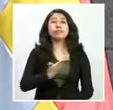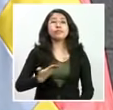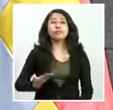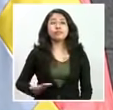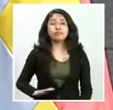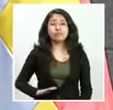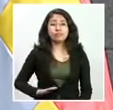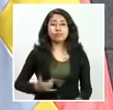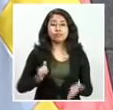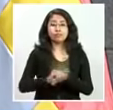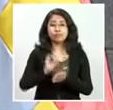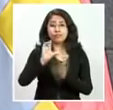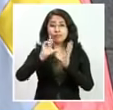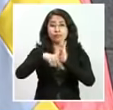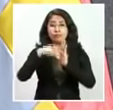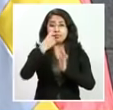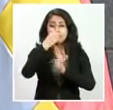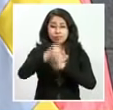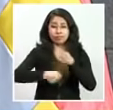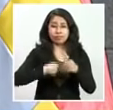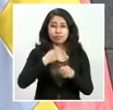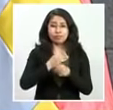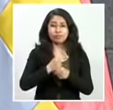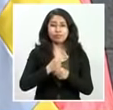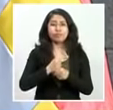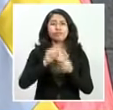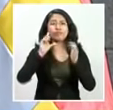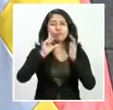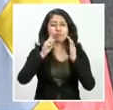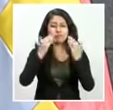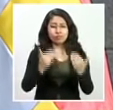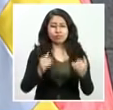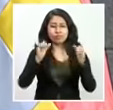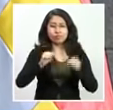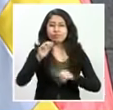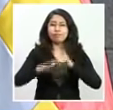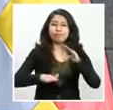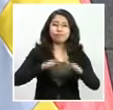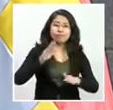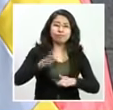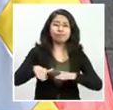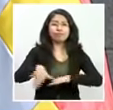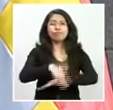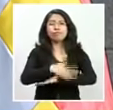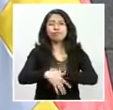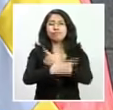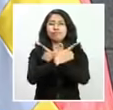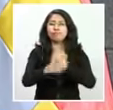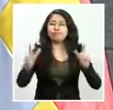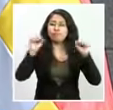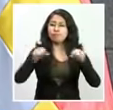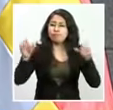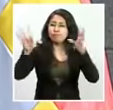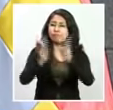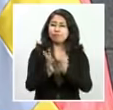de un año recién ha podido salir a las calles con libertad y respirar libertad y alegrarse en la Plaza Murillo.